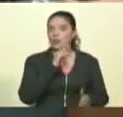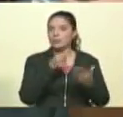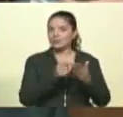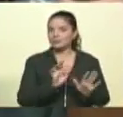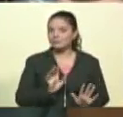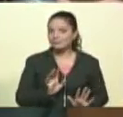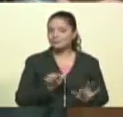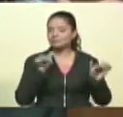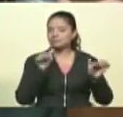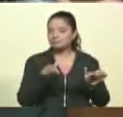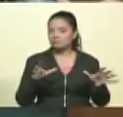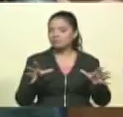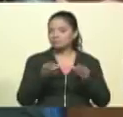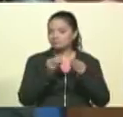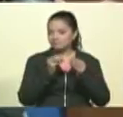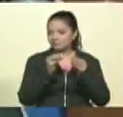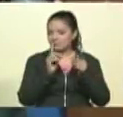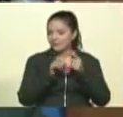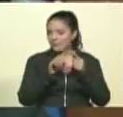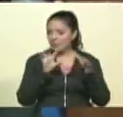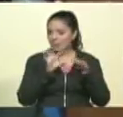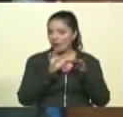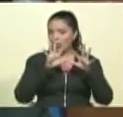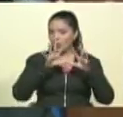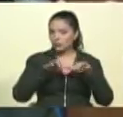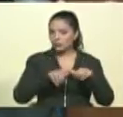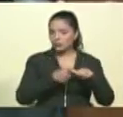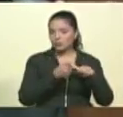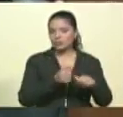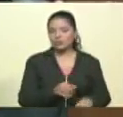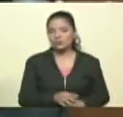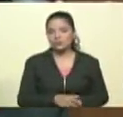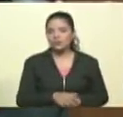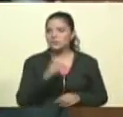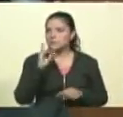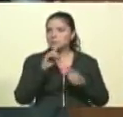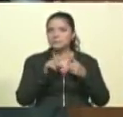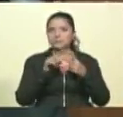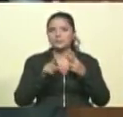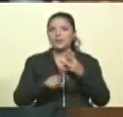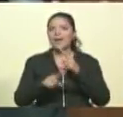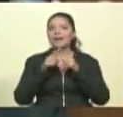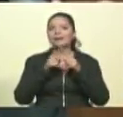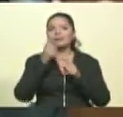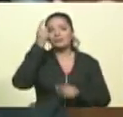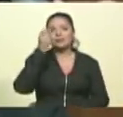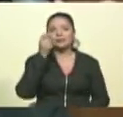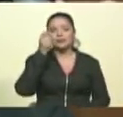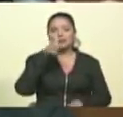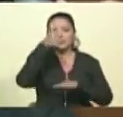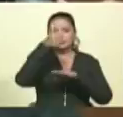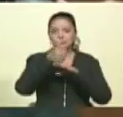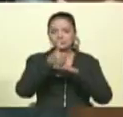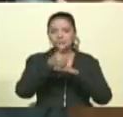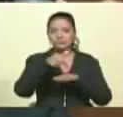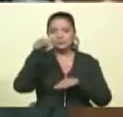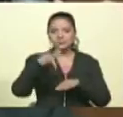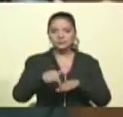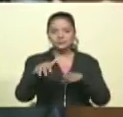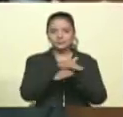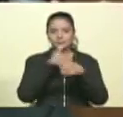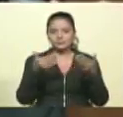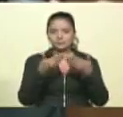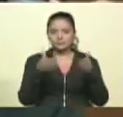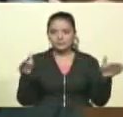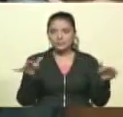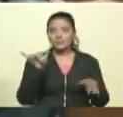en esta trama de corrupción. Aparece mencionado varios exdirectores del Ministerio Público, mencionados